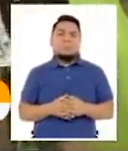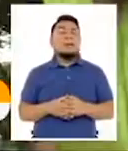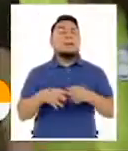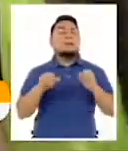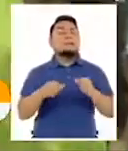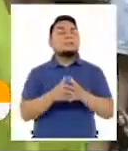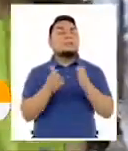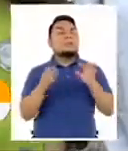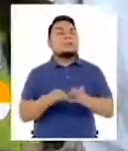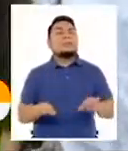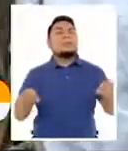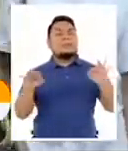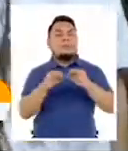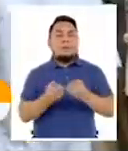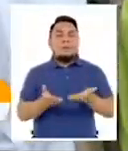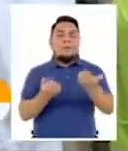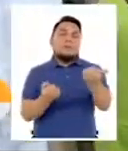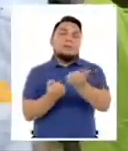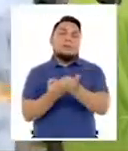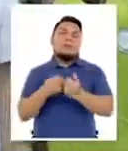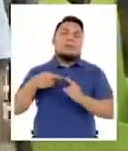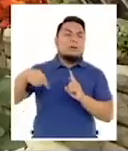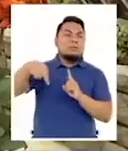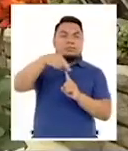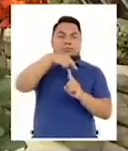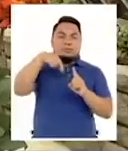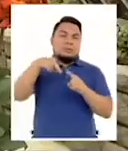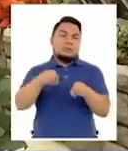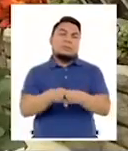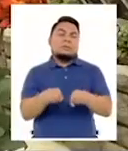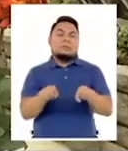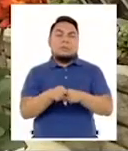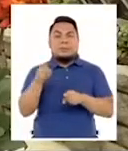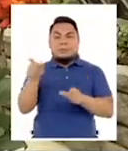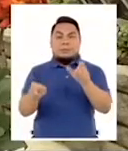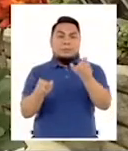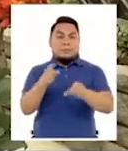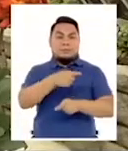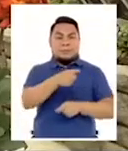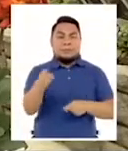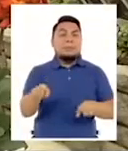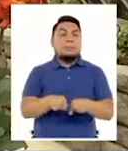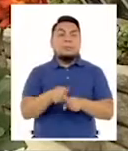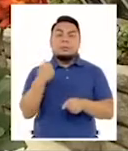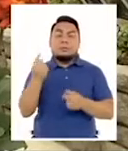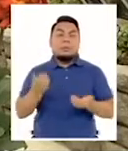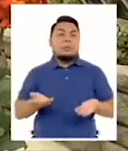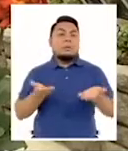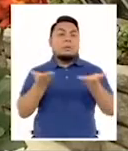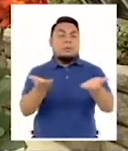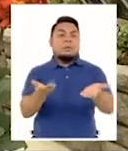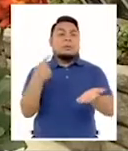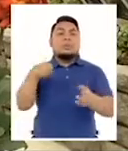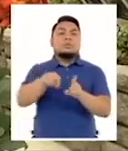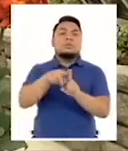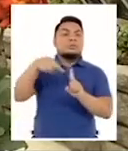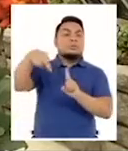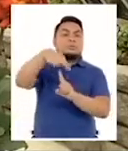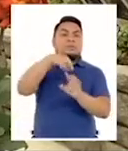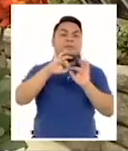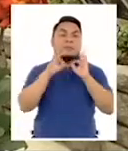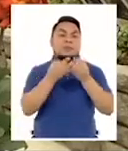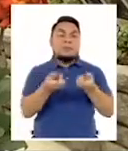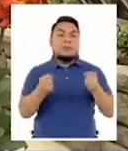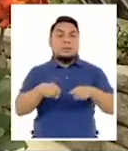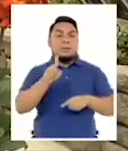Y es muy importante darle soporte y a todo el entorno también del paciente, no solamente atender al paciente sino a su entorno familiar, porque cuando